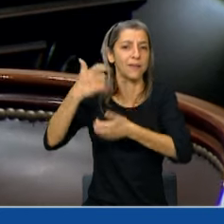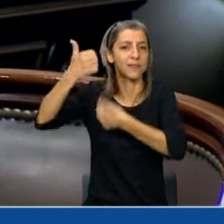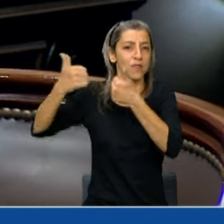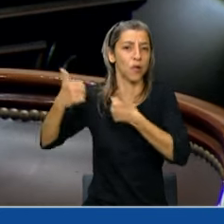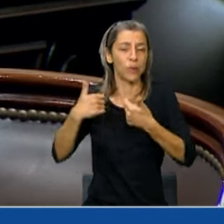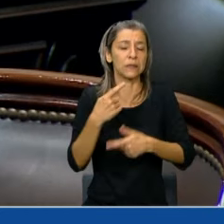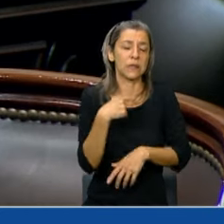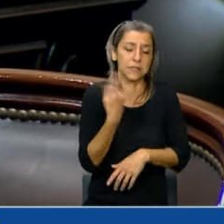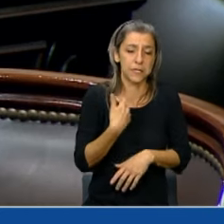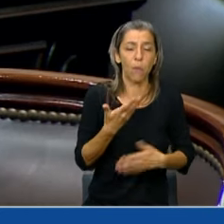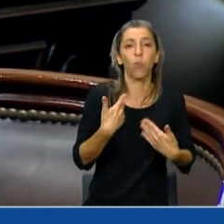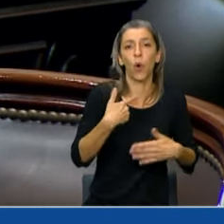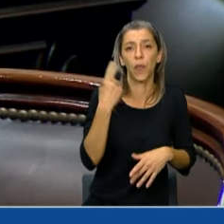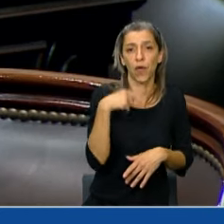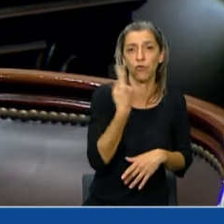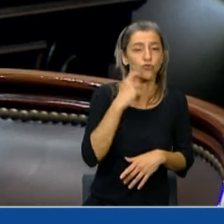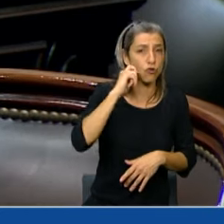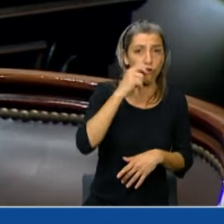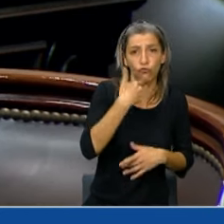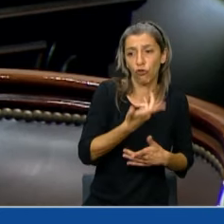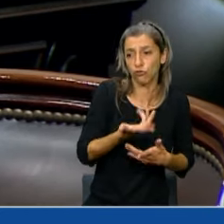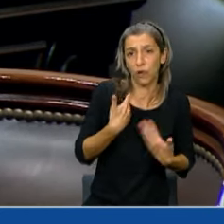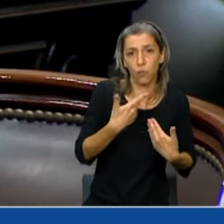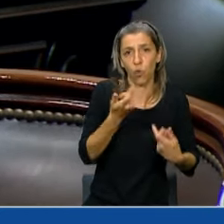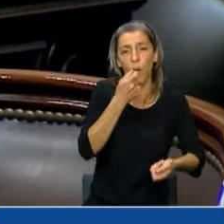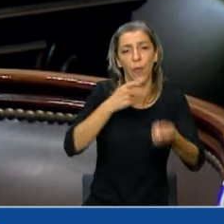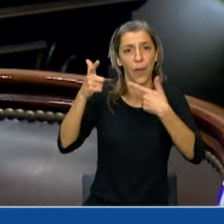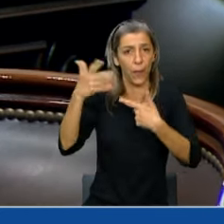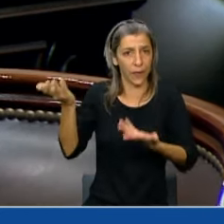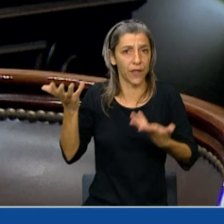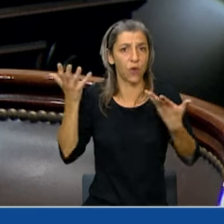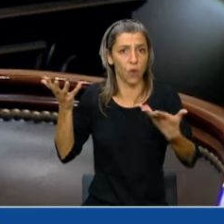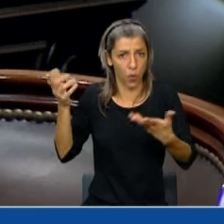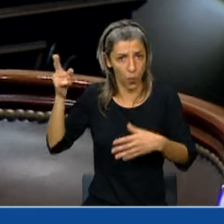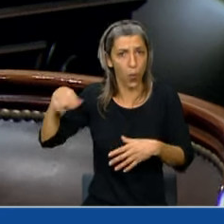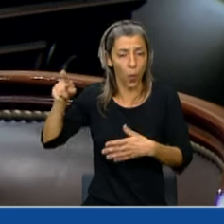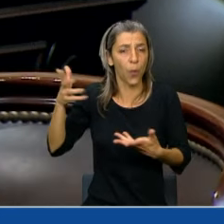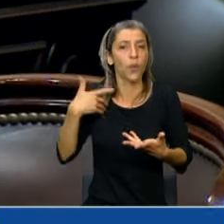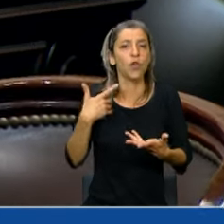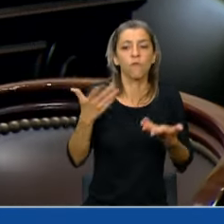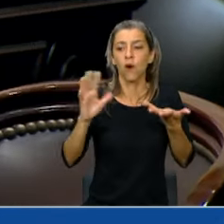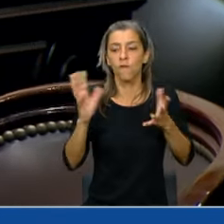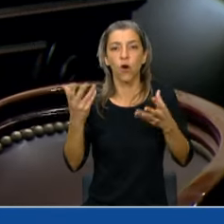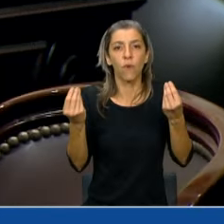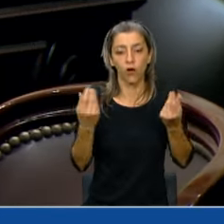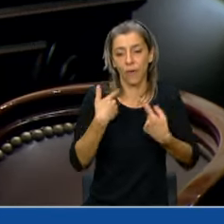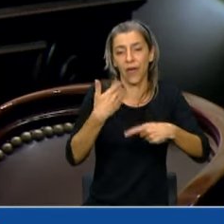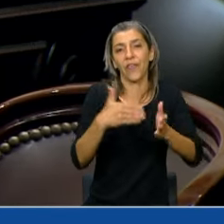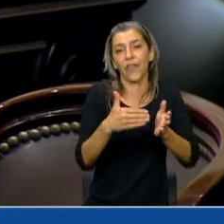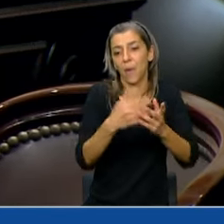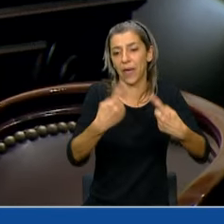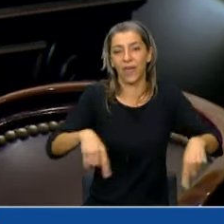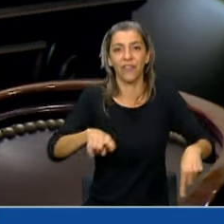potencial exportador y esto se hace efectivamente sobre la estimación de recursos disponibles de gas